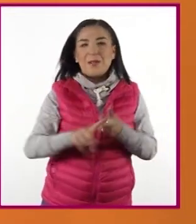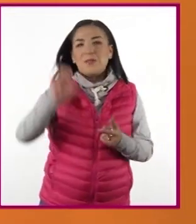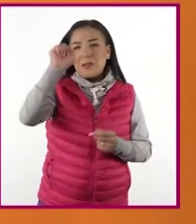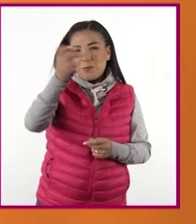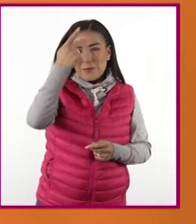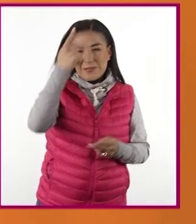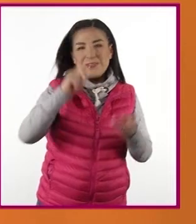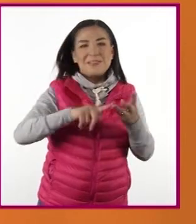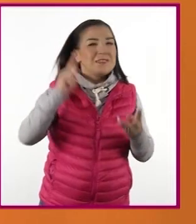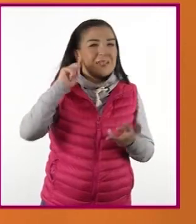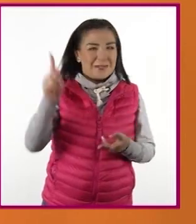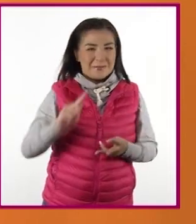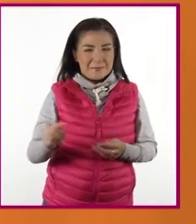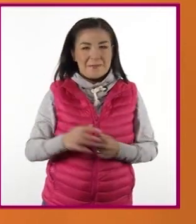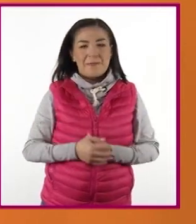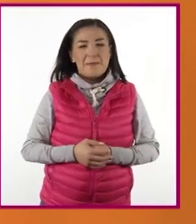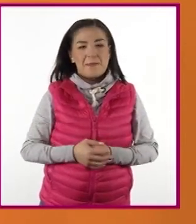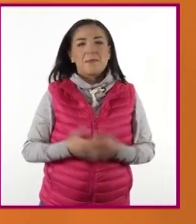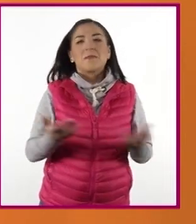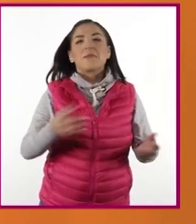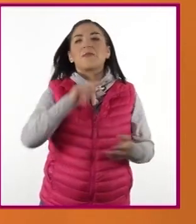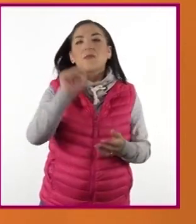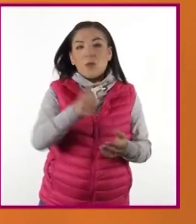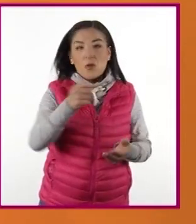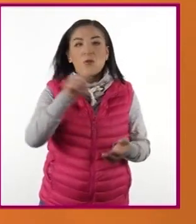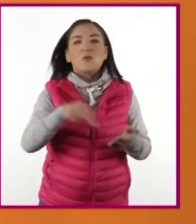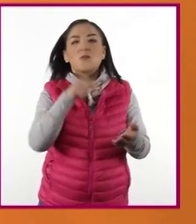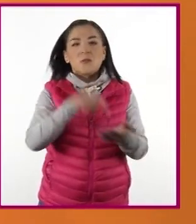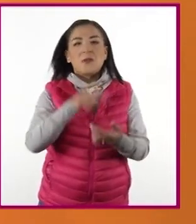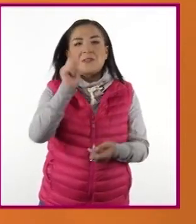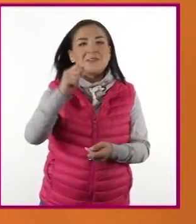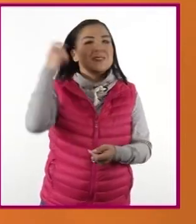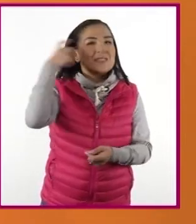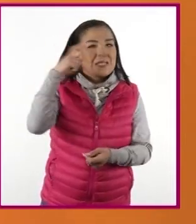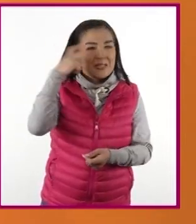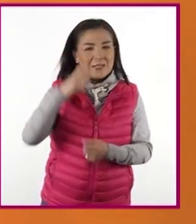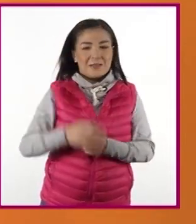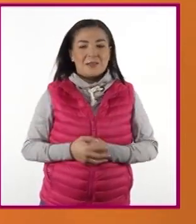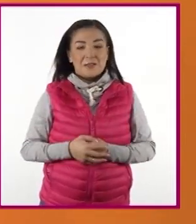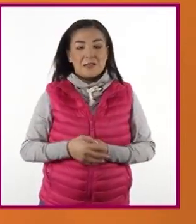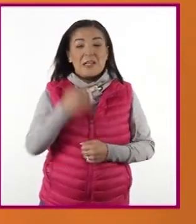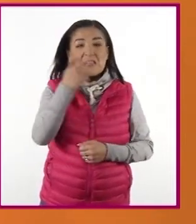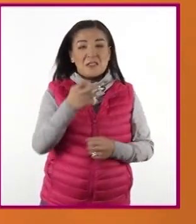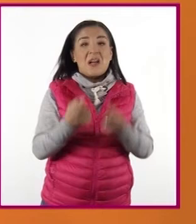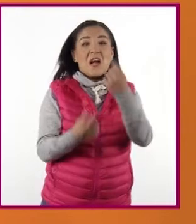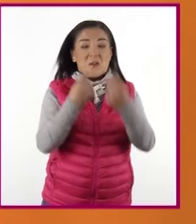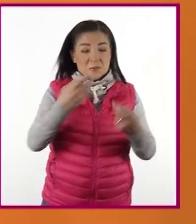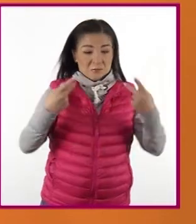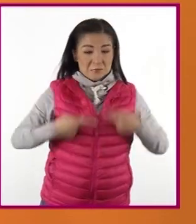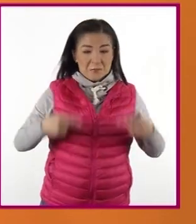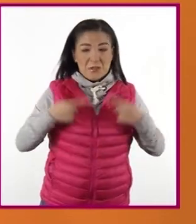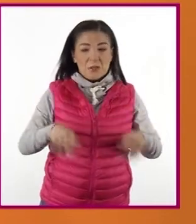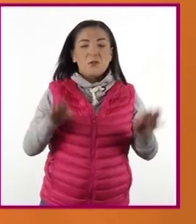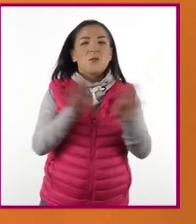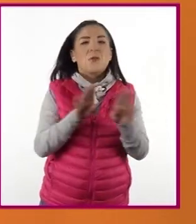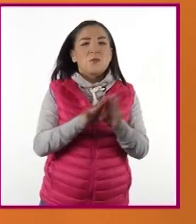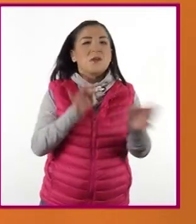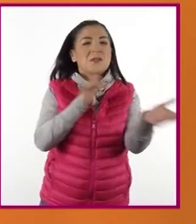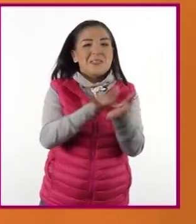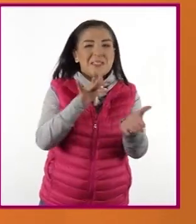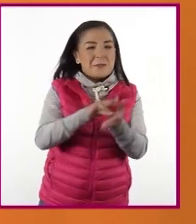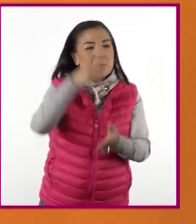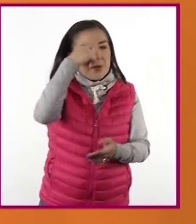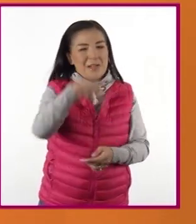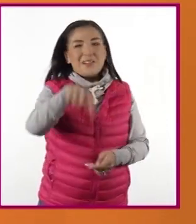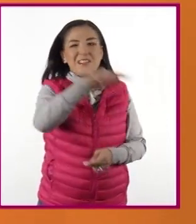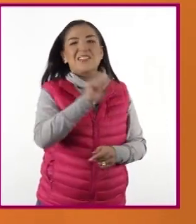y Zacatecas, o en los obrajes como los textiles de Querétaro. Muchas personas se sumaron a los numerosos léperos,